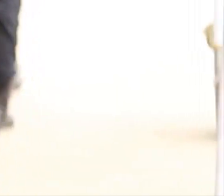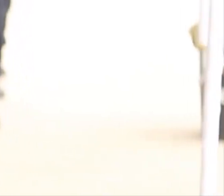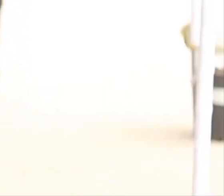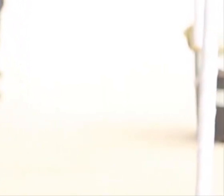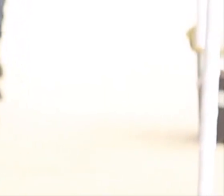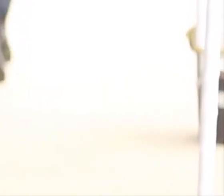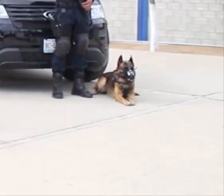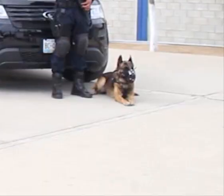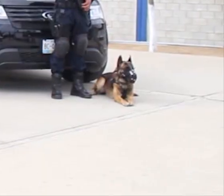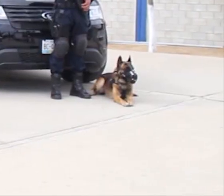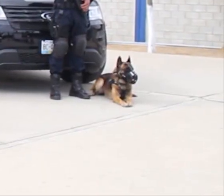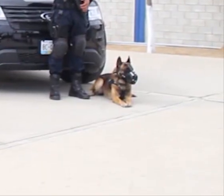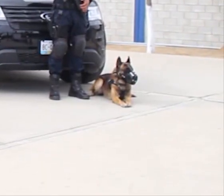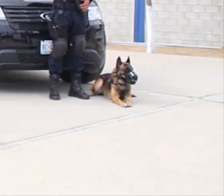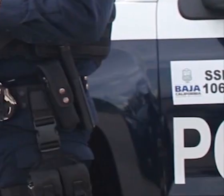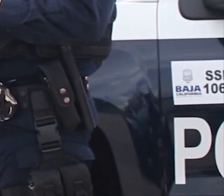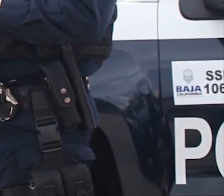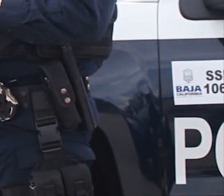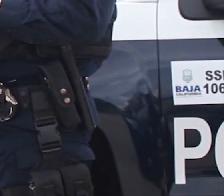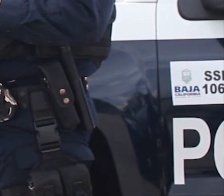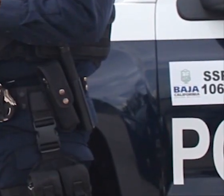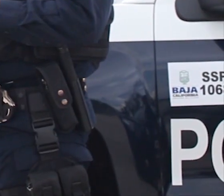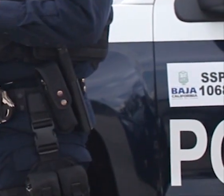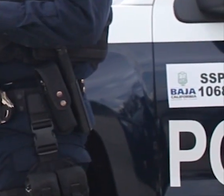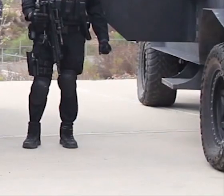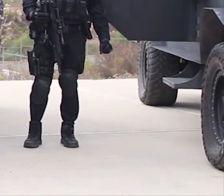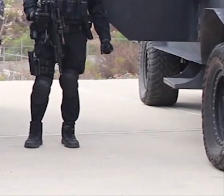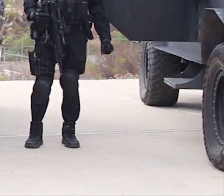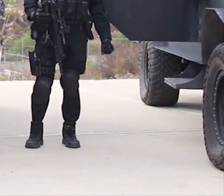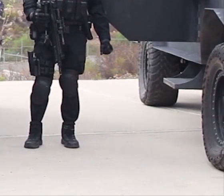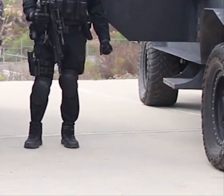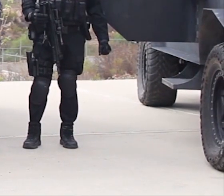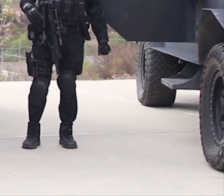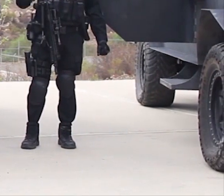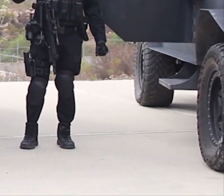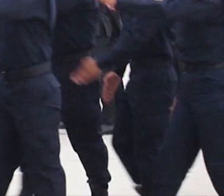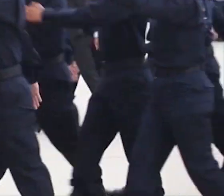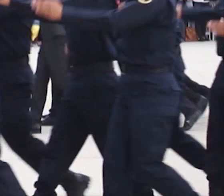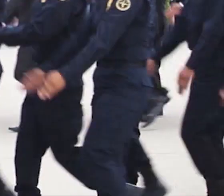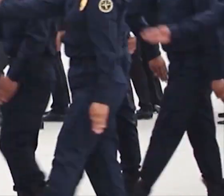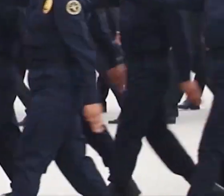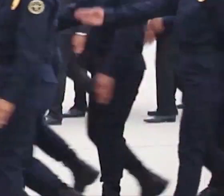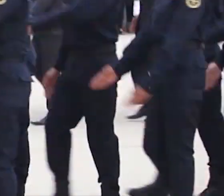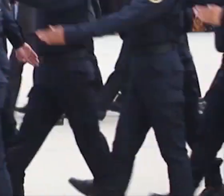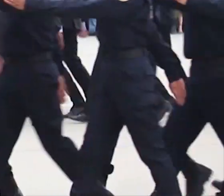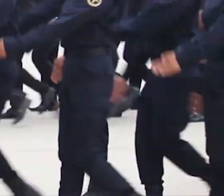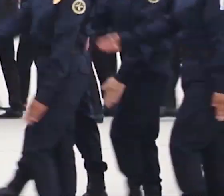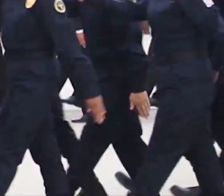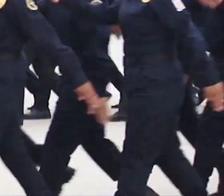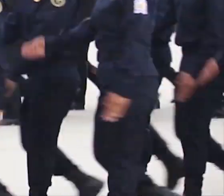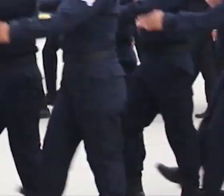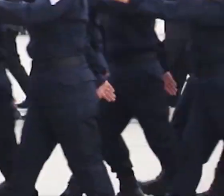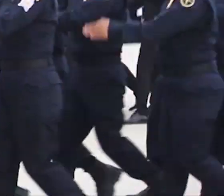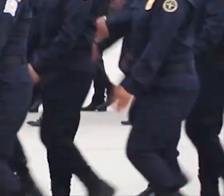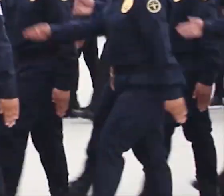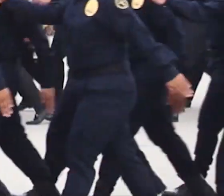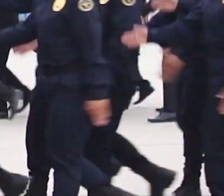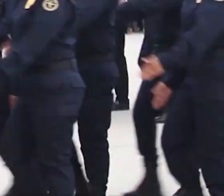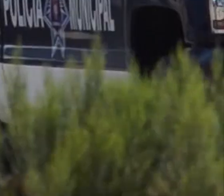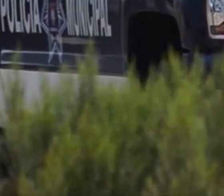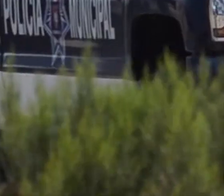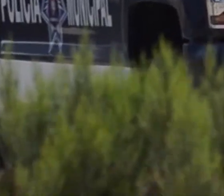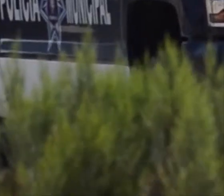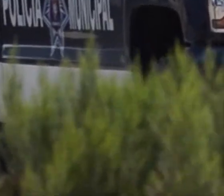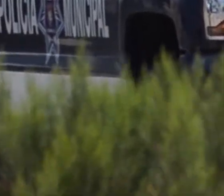mandataria estatal aseguró que procederán en contra de los jueces que actúen en contra de la justicia y a favor de los criminales para ello dijo ya